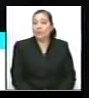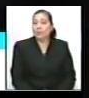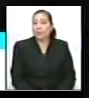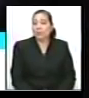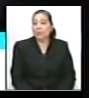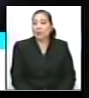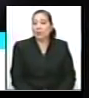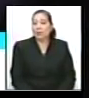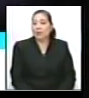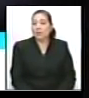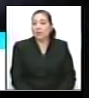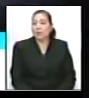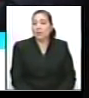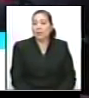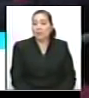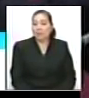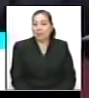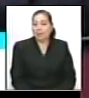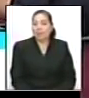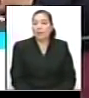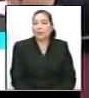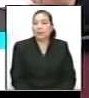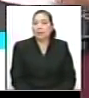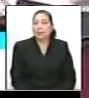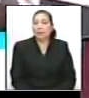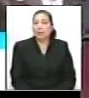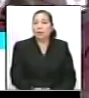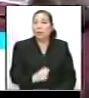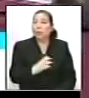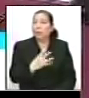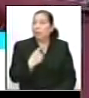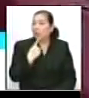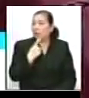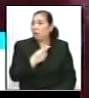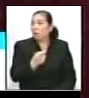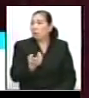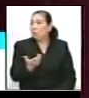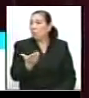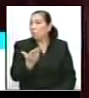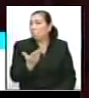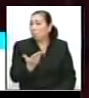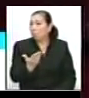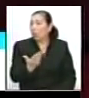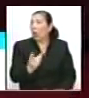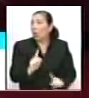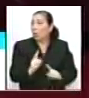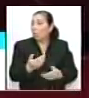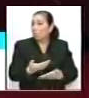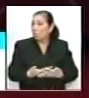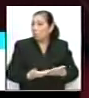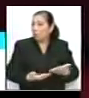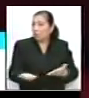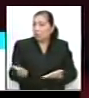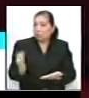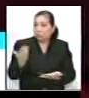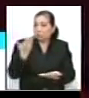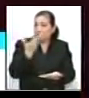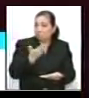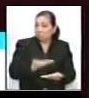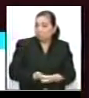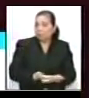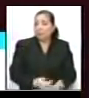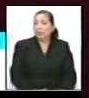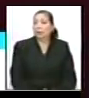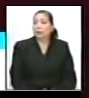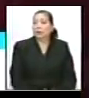Congresista Arimborgo. Gracias, Presidenta. Yo quisiera saber si hay alguna solicitud o hay algún documento que haya ingresado por parte